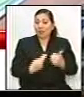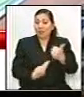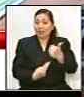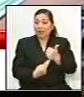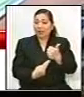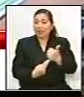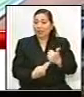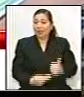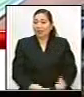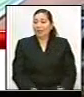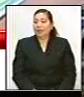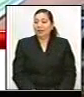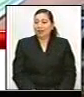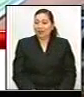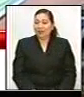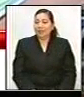regidora,